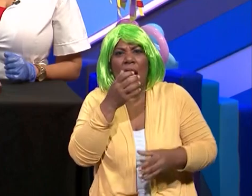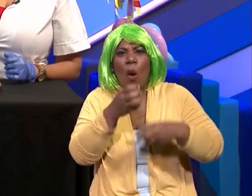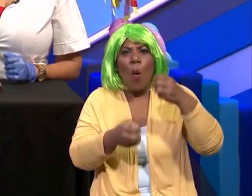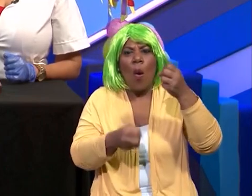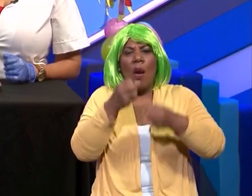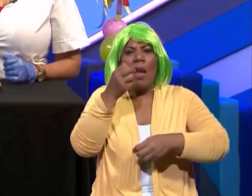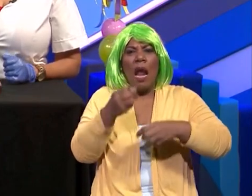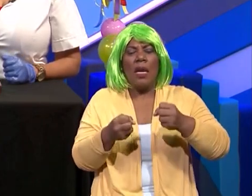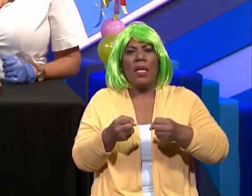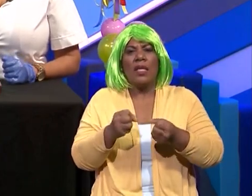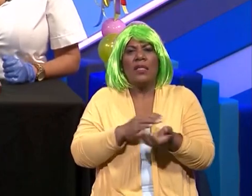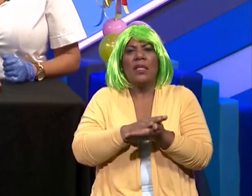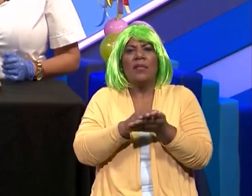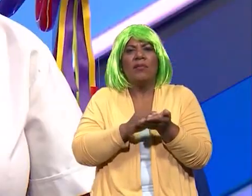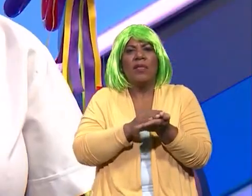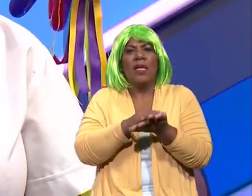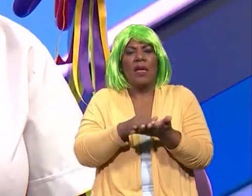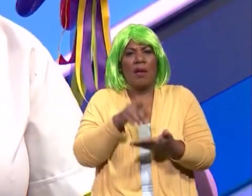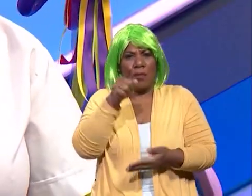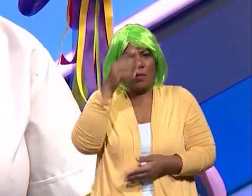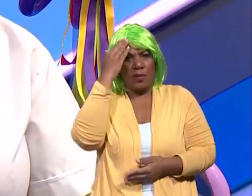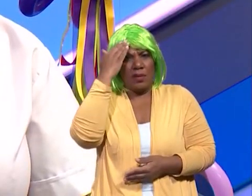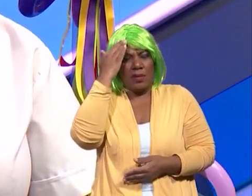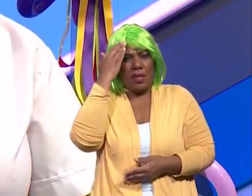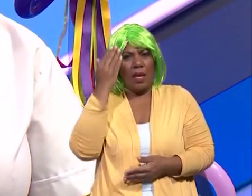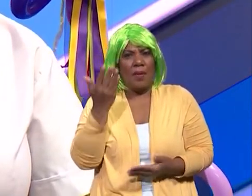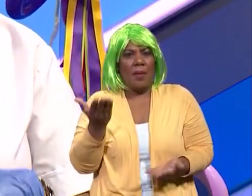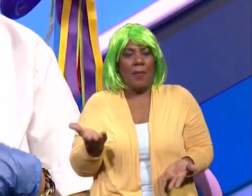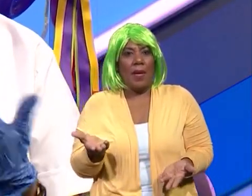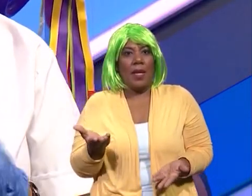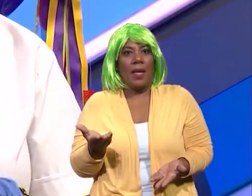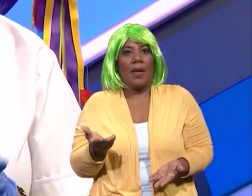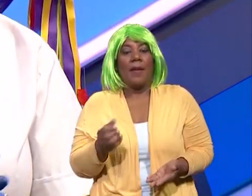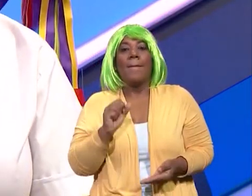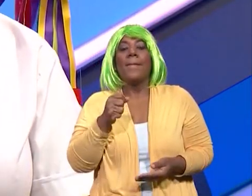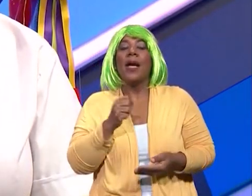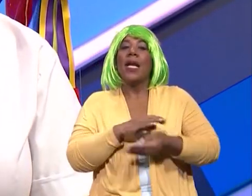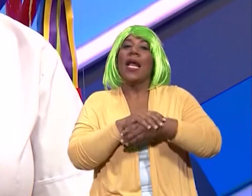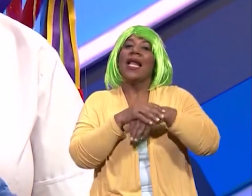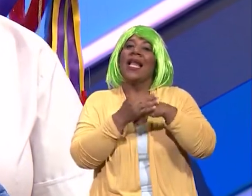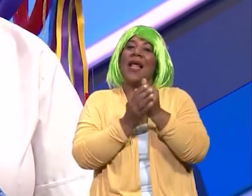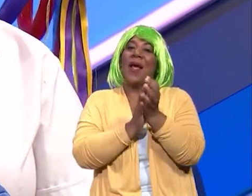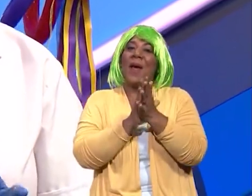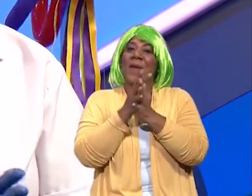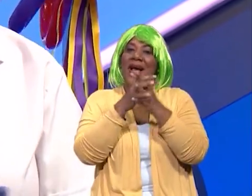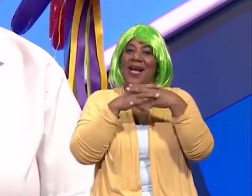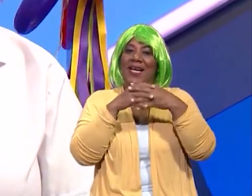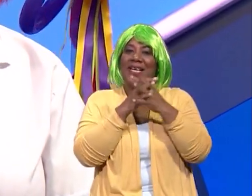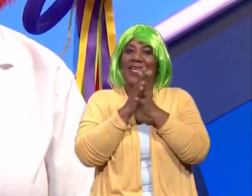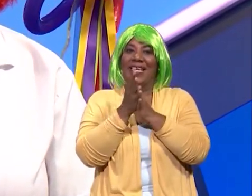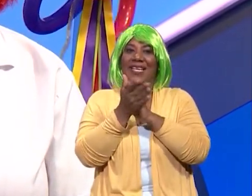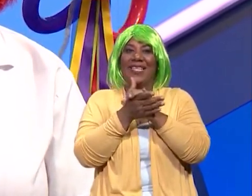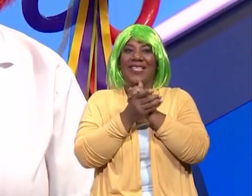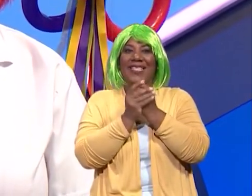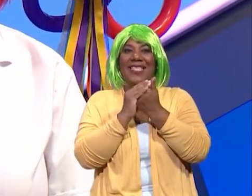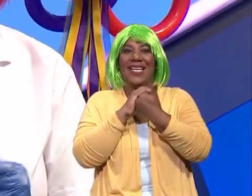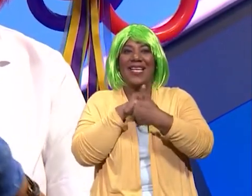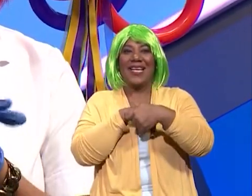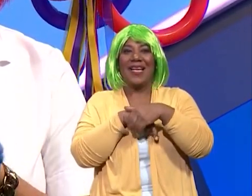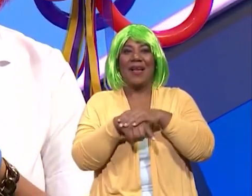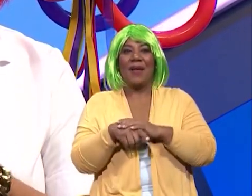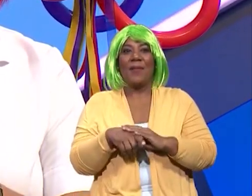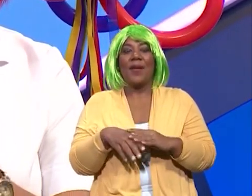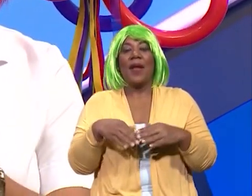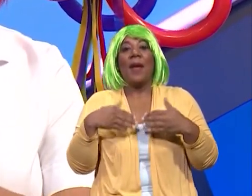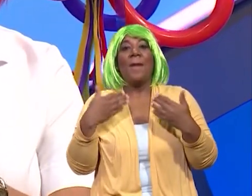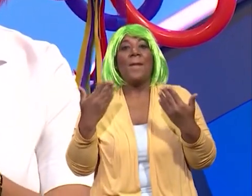qué sirve el jabón? ¿Alguien sabe? Para lavarse las manos, muy bien, pero más que